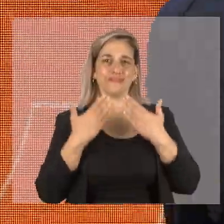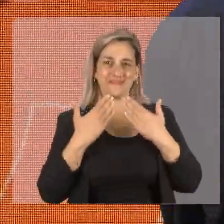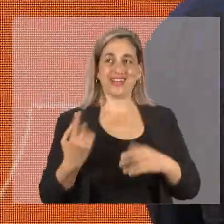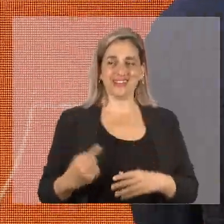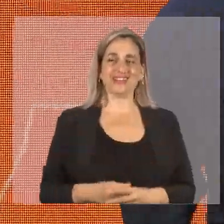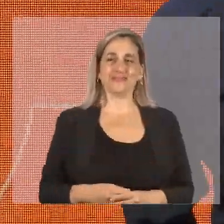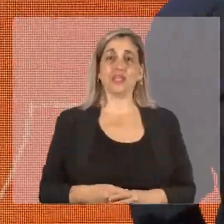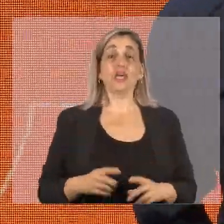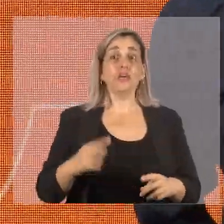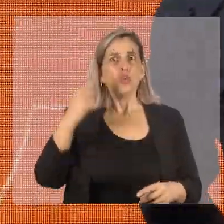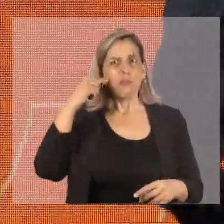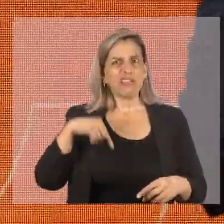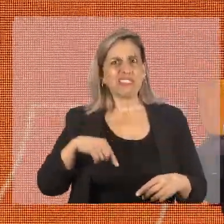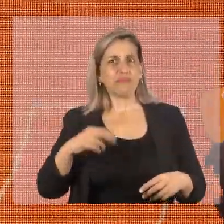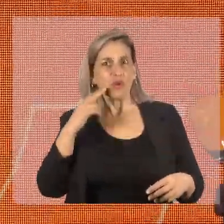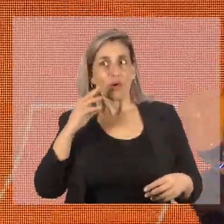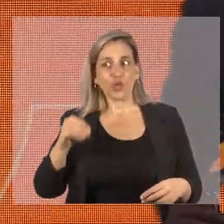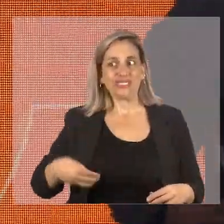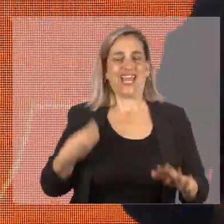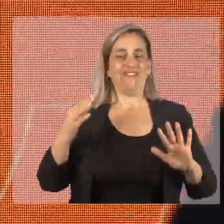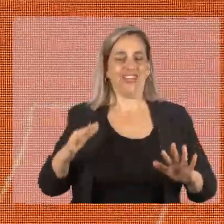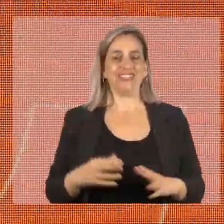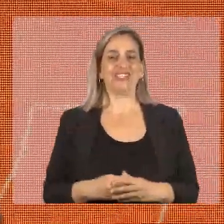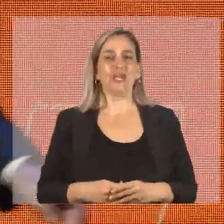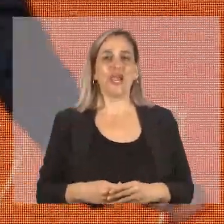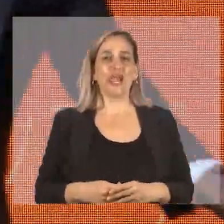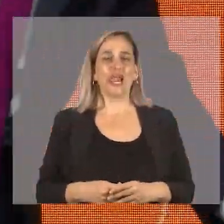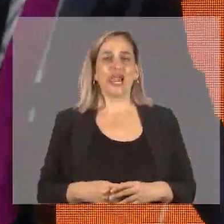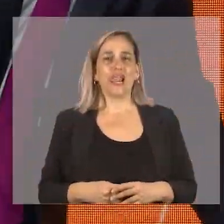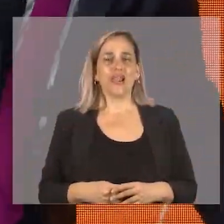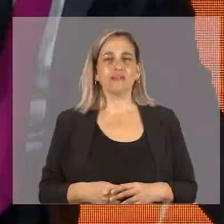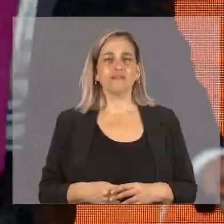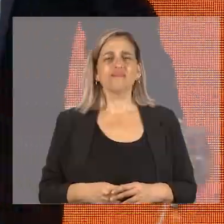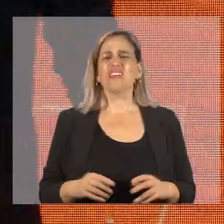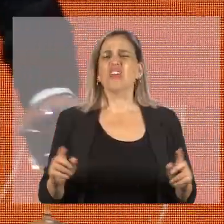Muchas gracias. ¿Cree que se está generando una grieta también? Me salvaste justo en el...